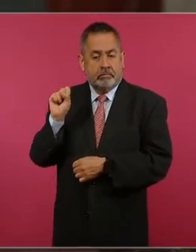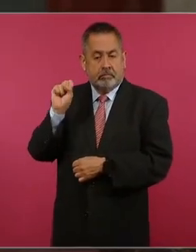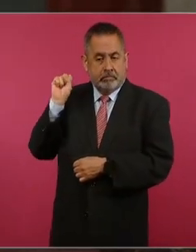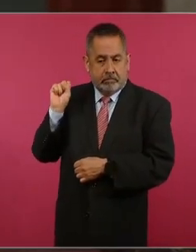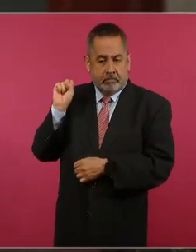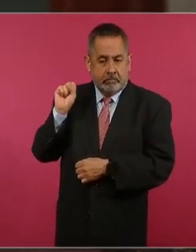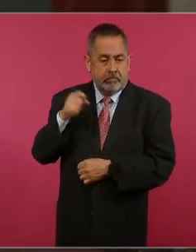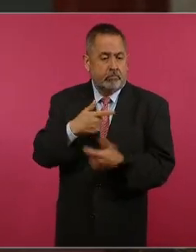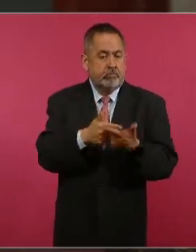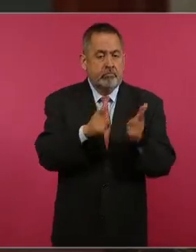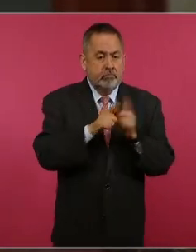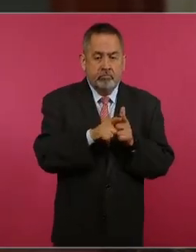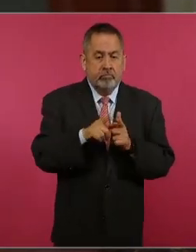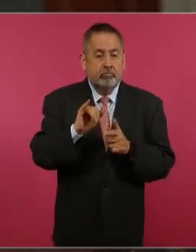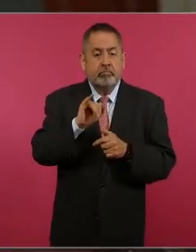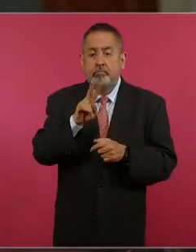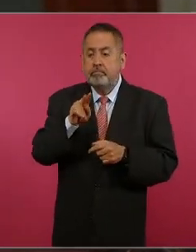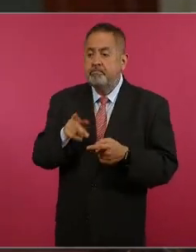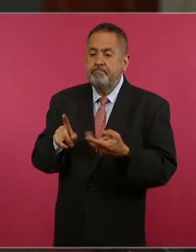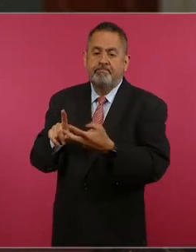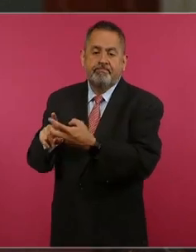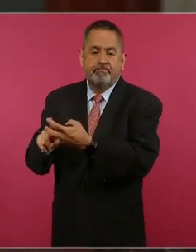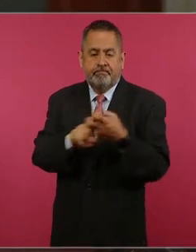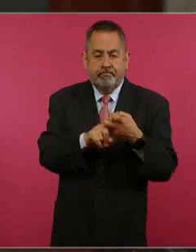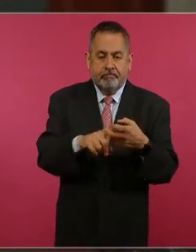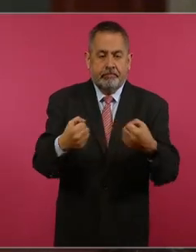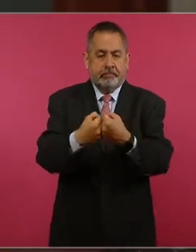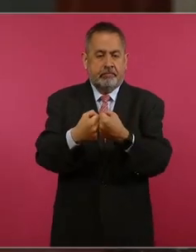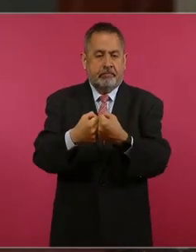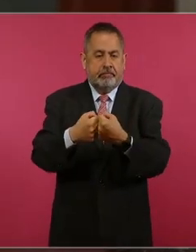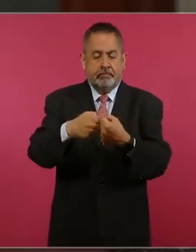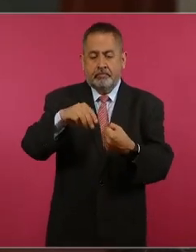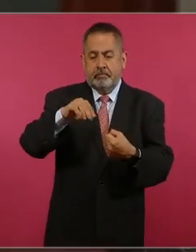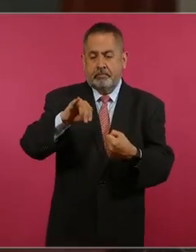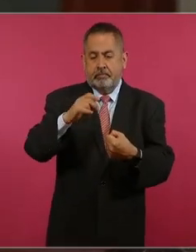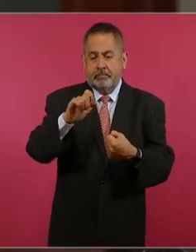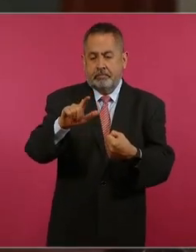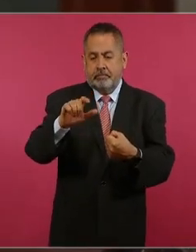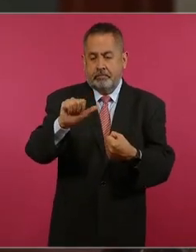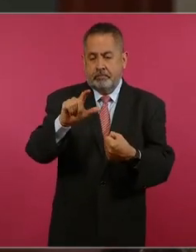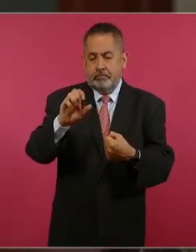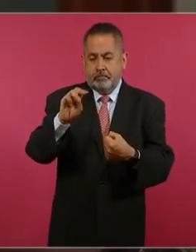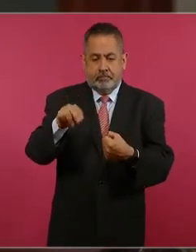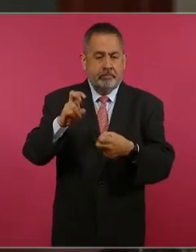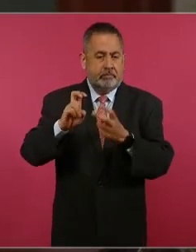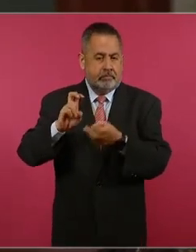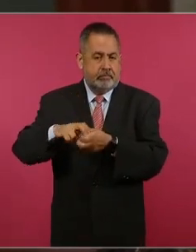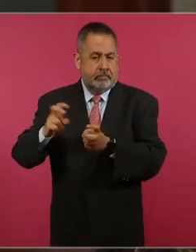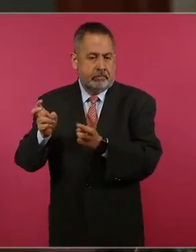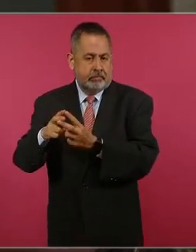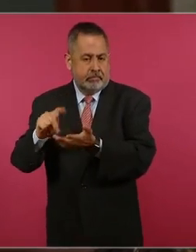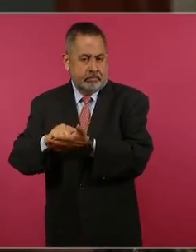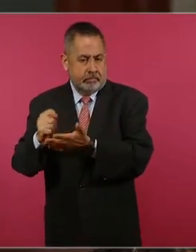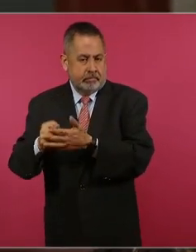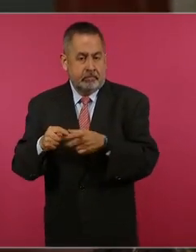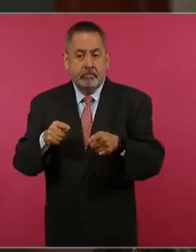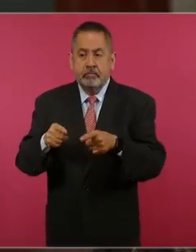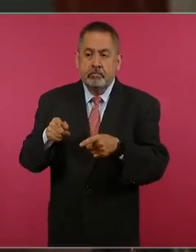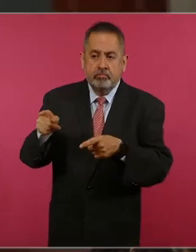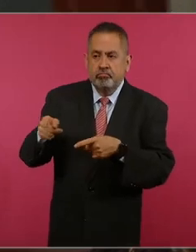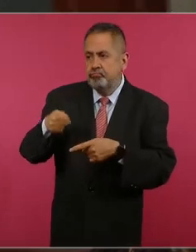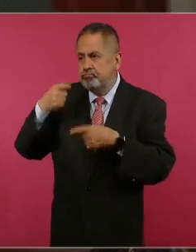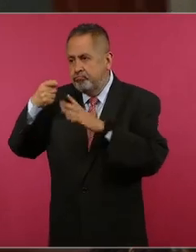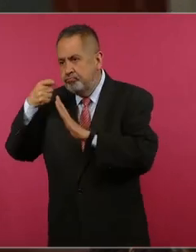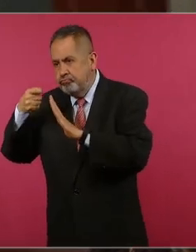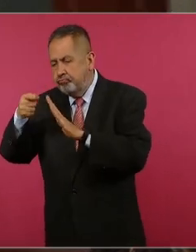un grupo armado lo intentó secuestrar en la frontera de Miguel Alemán, en Tamaulipas. Él venía de cubrir un